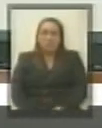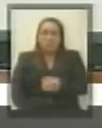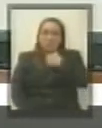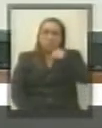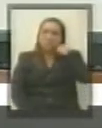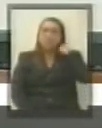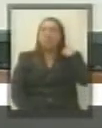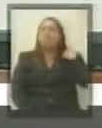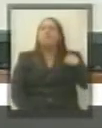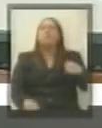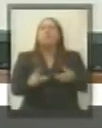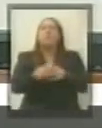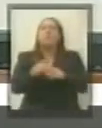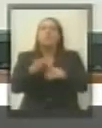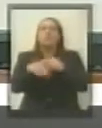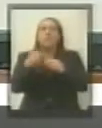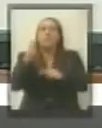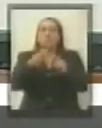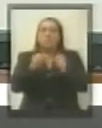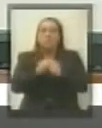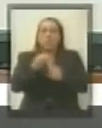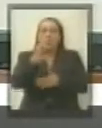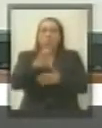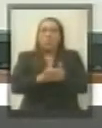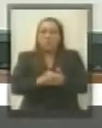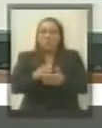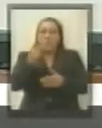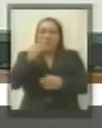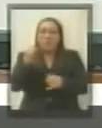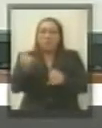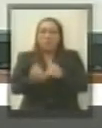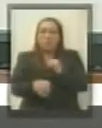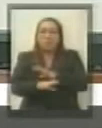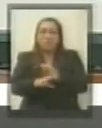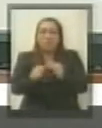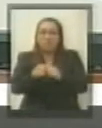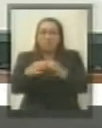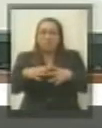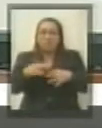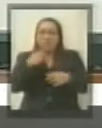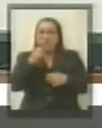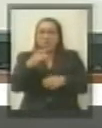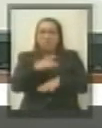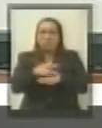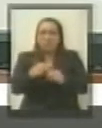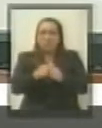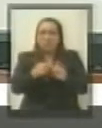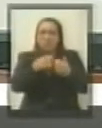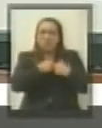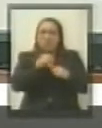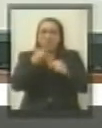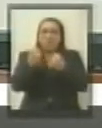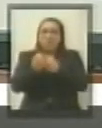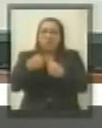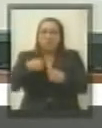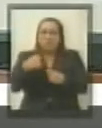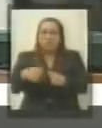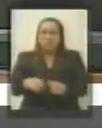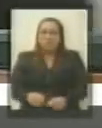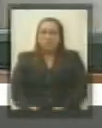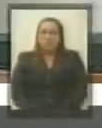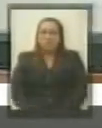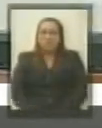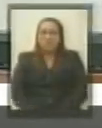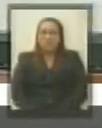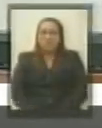de haber concluido la fase de evaluación curricular. Para cubrir una vacante, desierto, en representación de la sociedad civil,